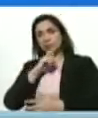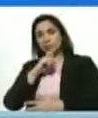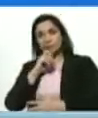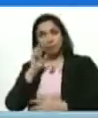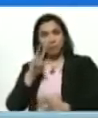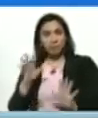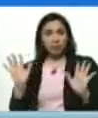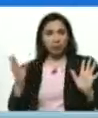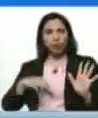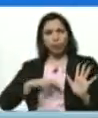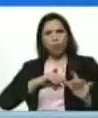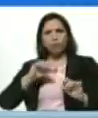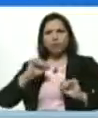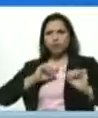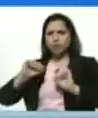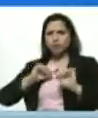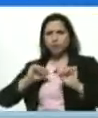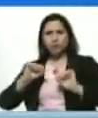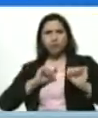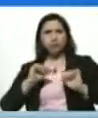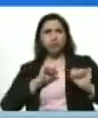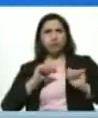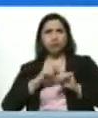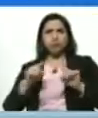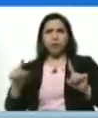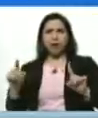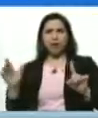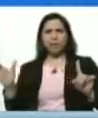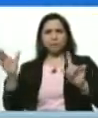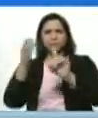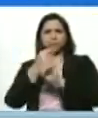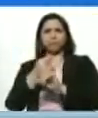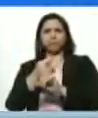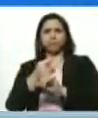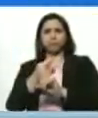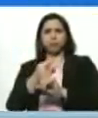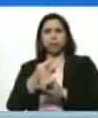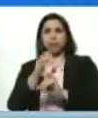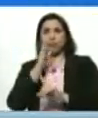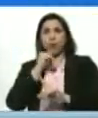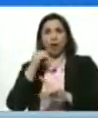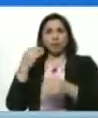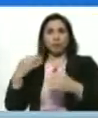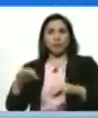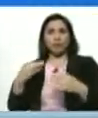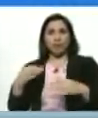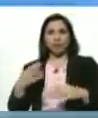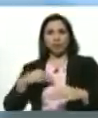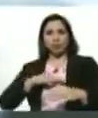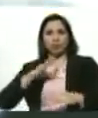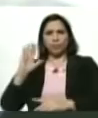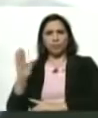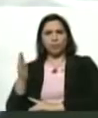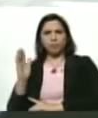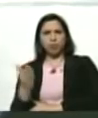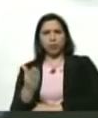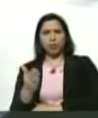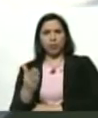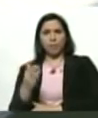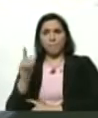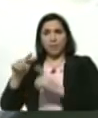nos hemos movido para captar esas irregularidades y castigarla hay gente que ha pagado